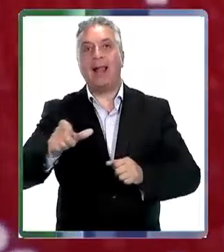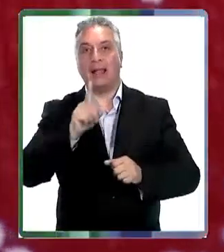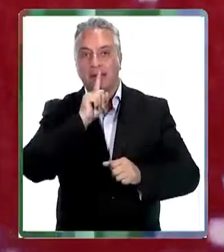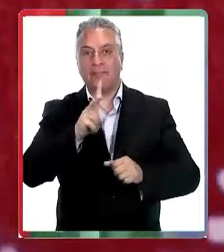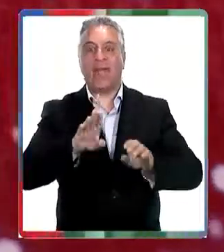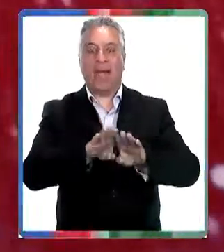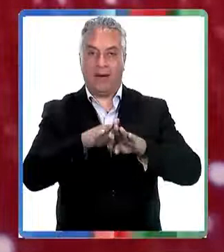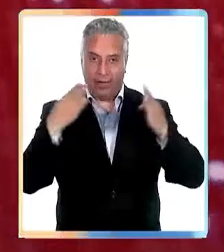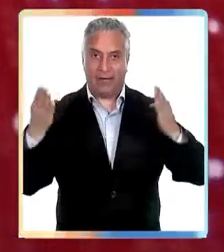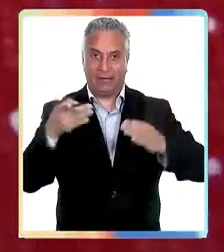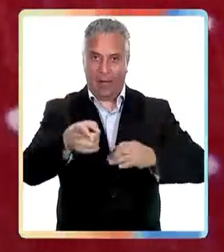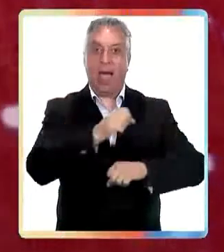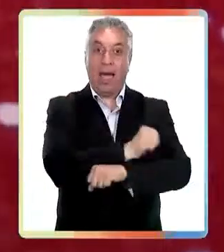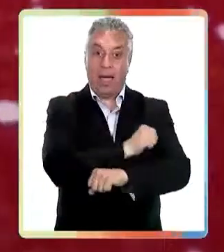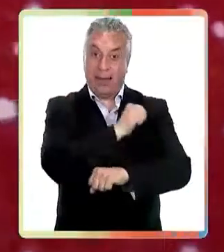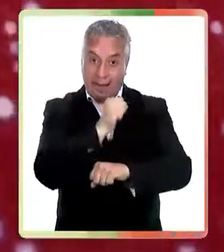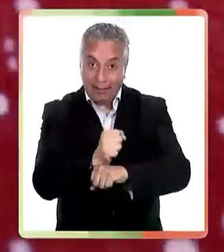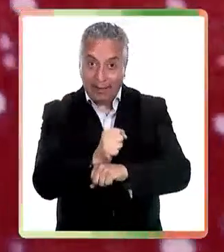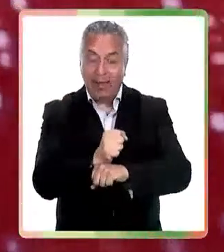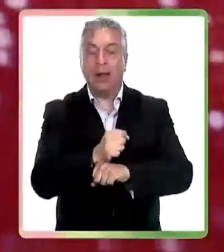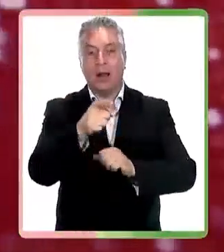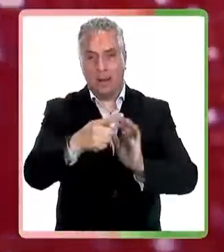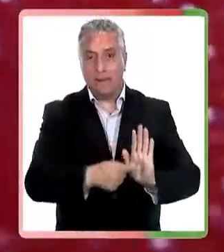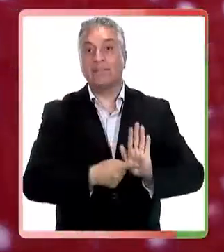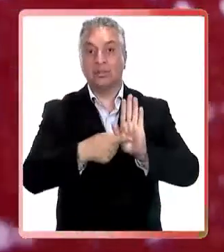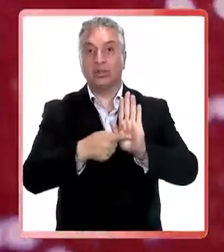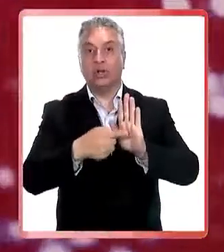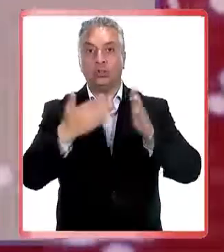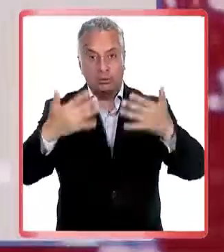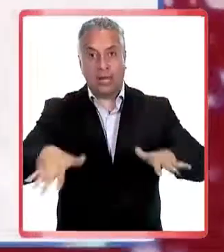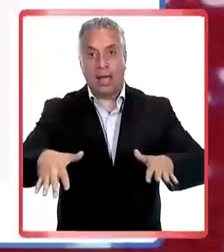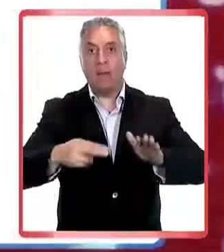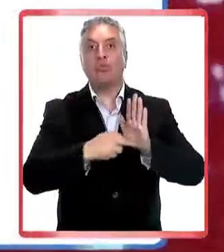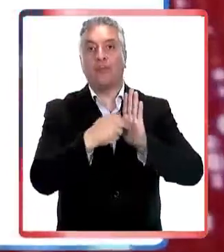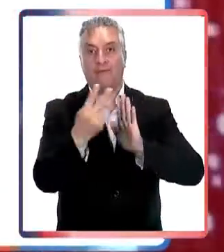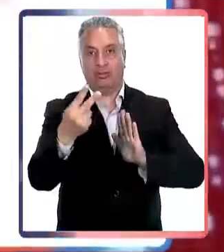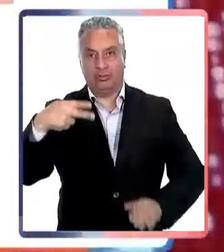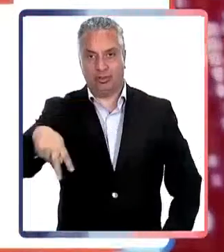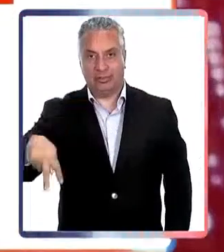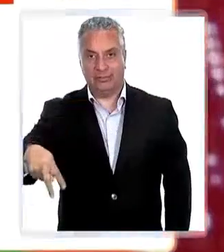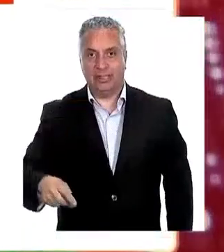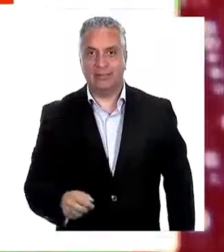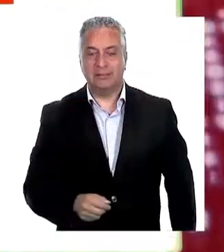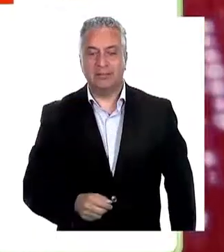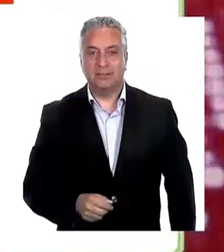de Chile. Arcatel presentó Portavoz Noticias.